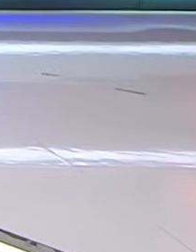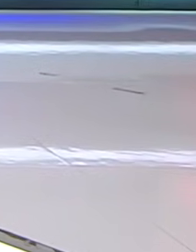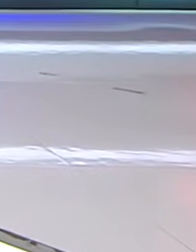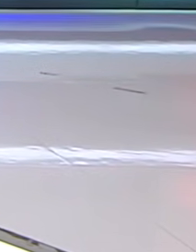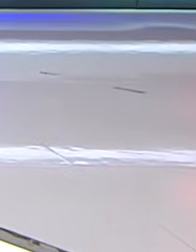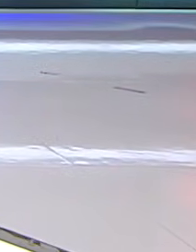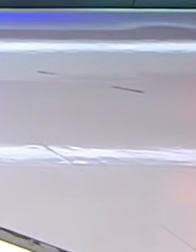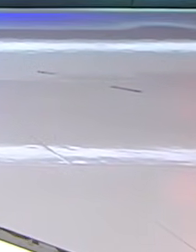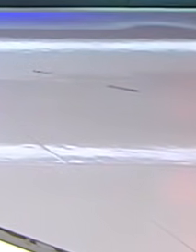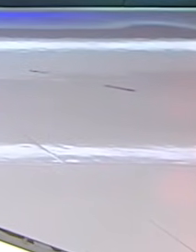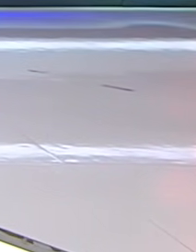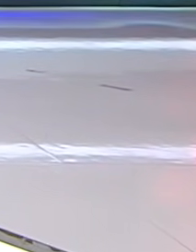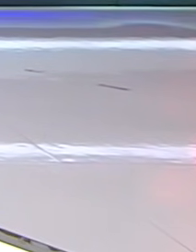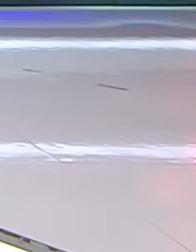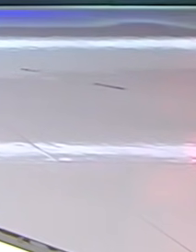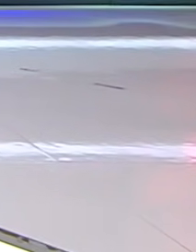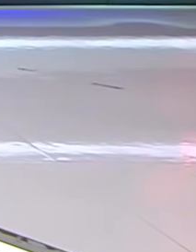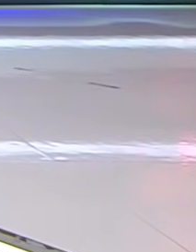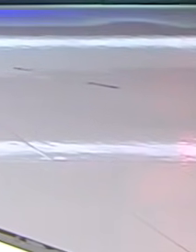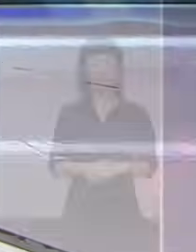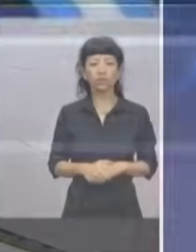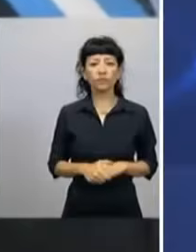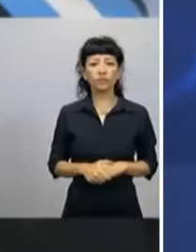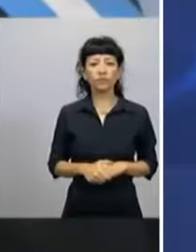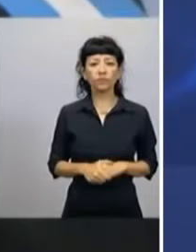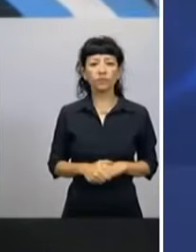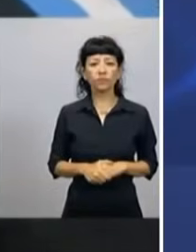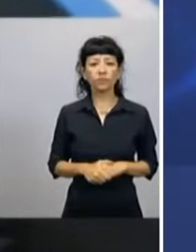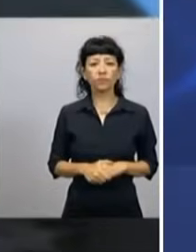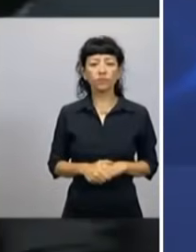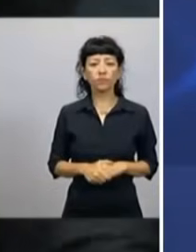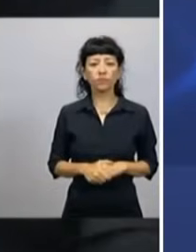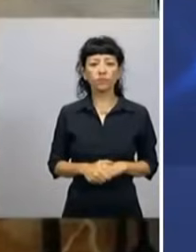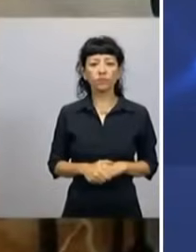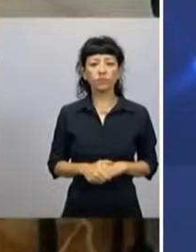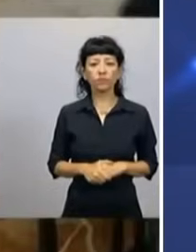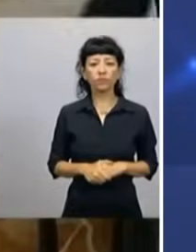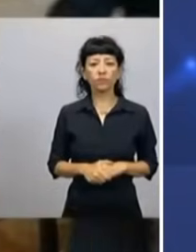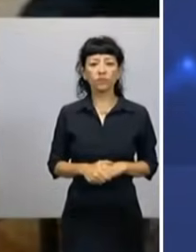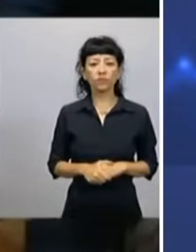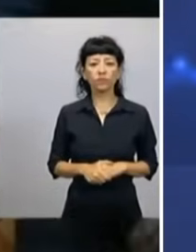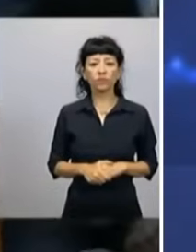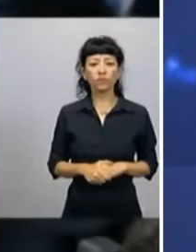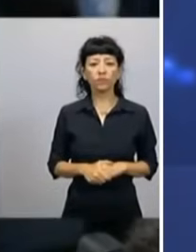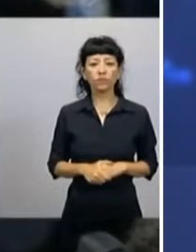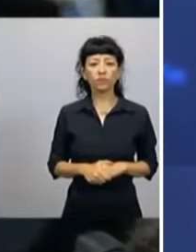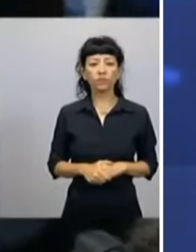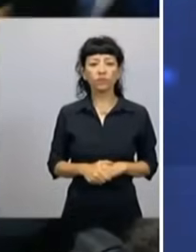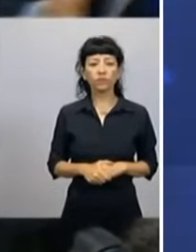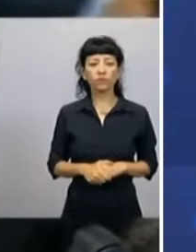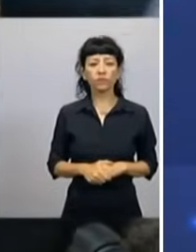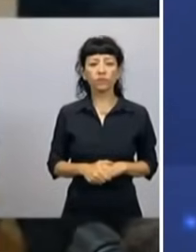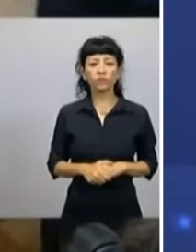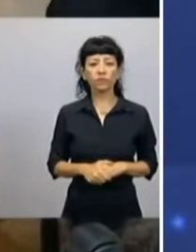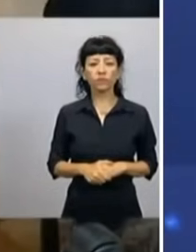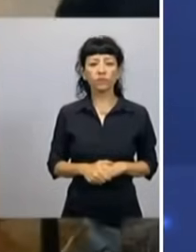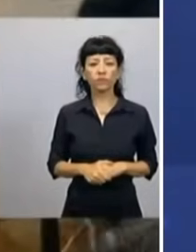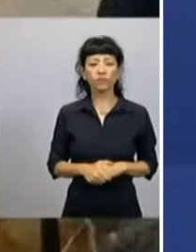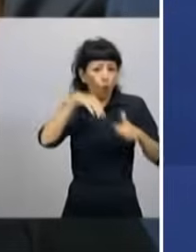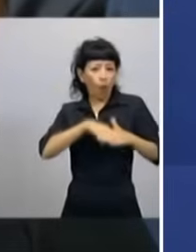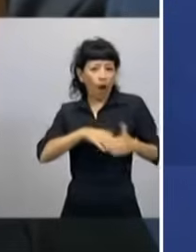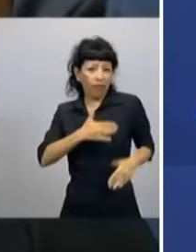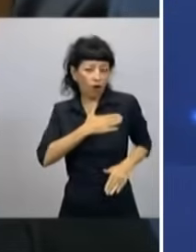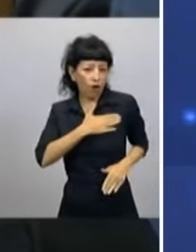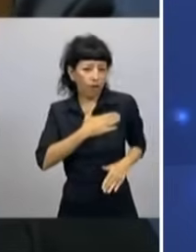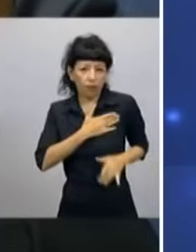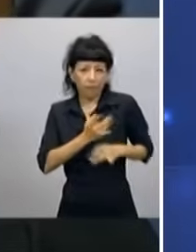Bueno, uno de los factores, pese a no contar con respaldo en el Congreso, uno de los factores que sí ayudan a Milei es que la oposición, en sus dos polos